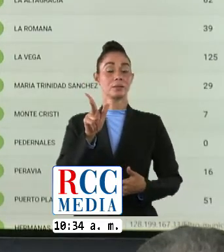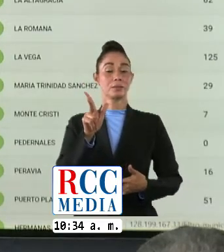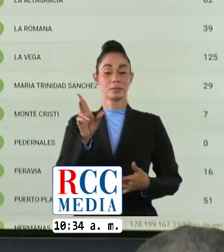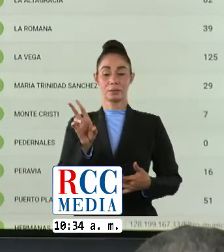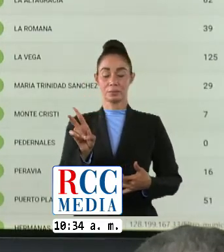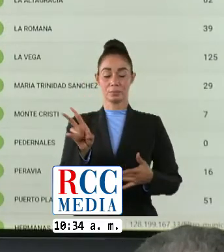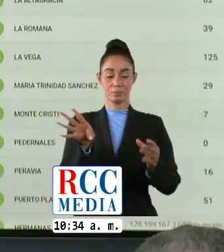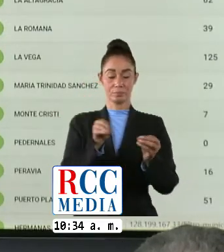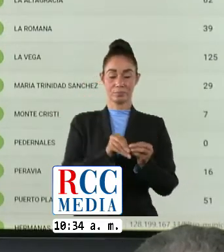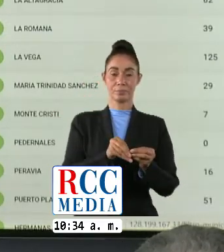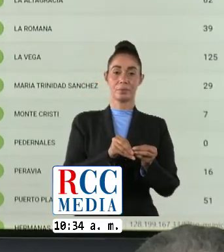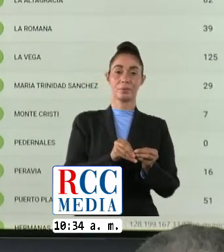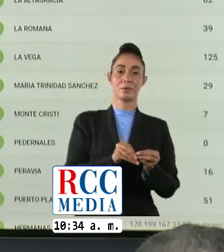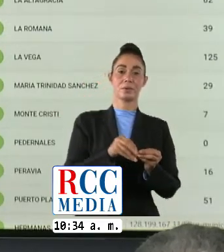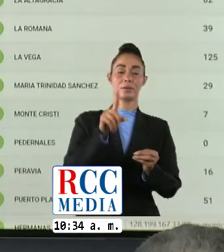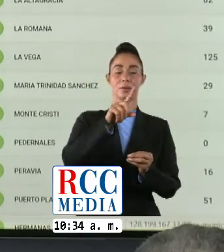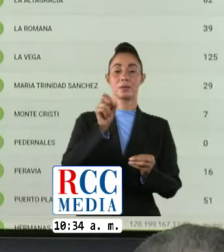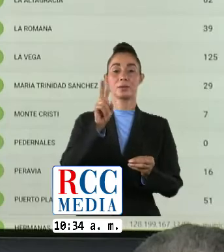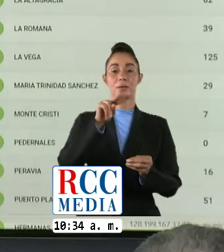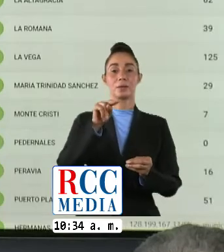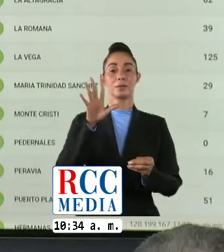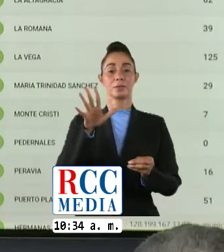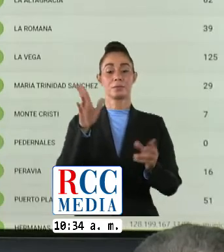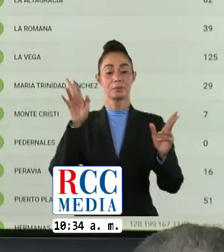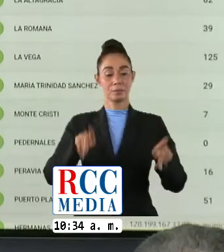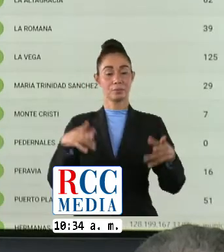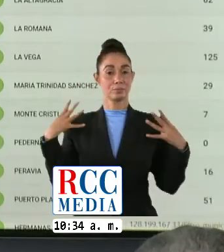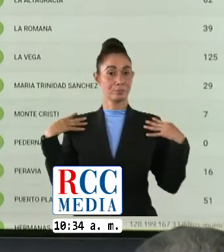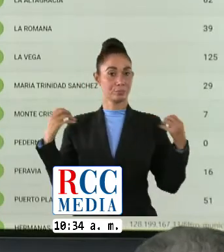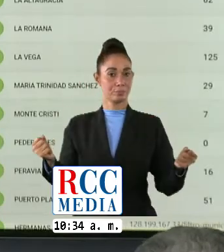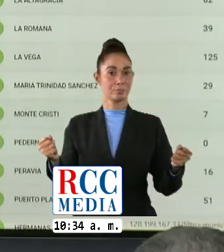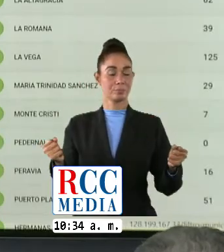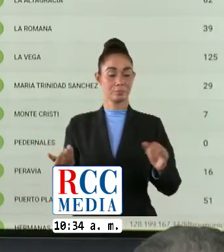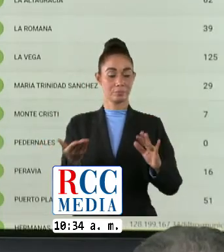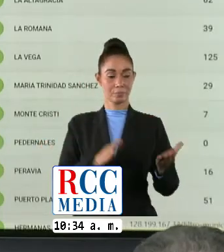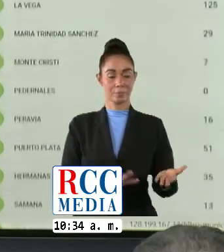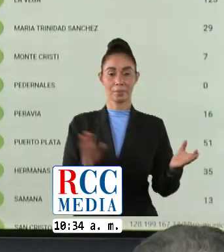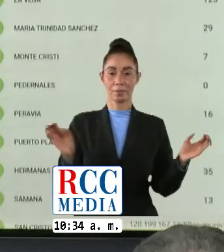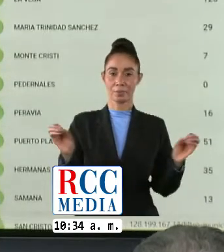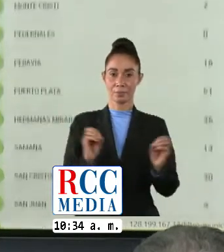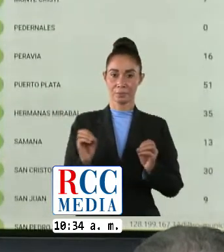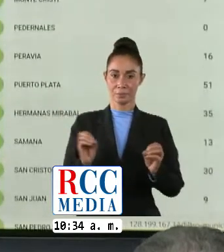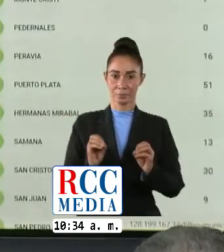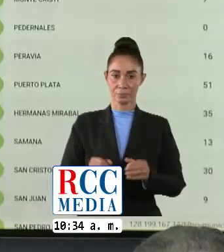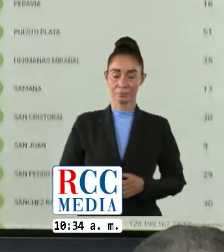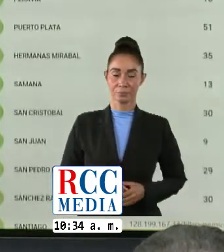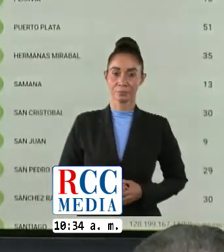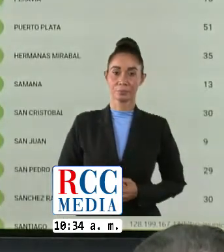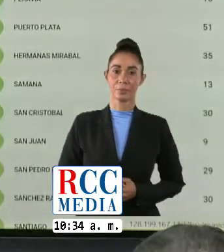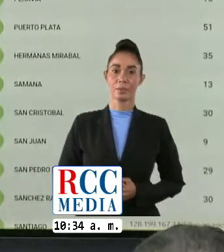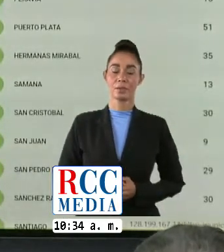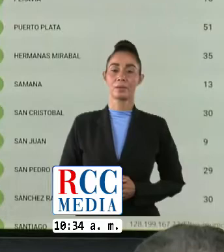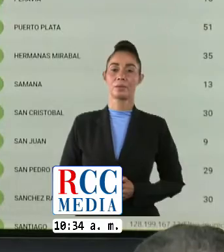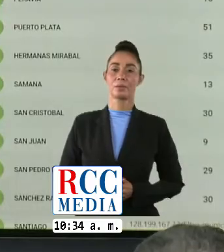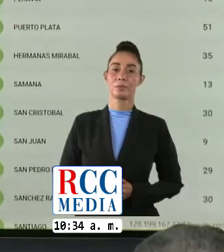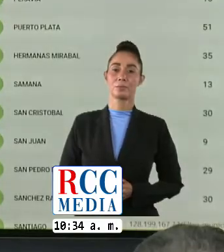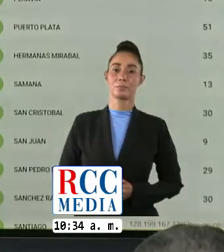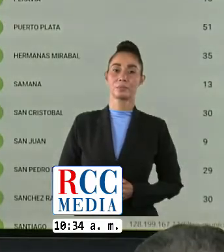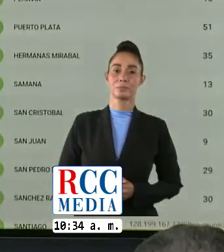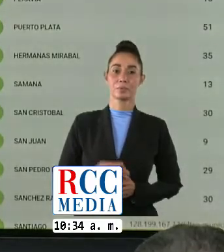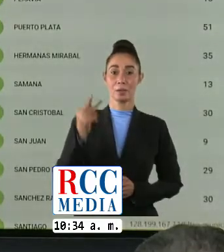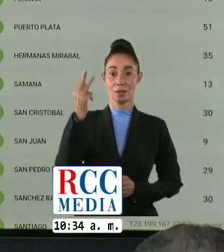637 acumulados, 125 recuperados, ningún fallecimiento. María Trinidad